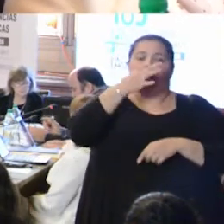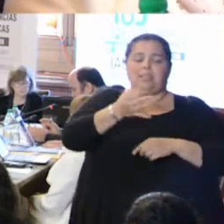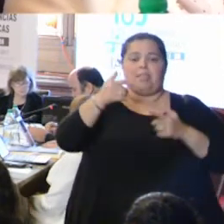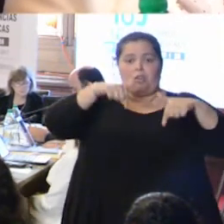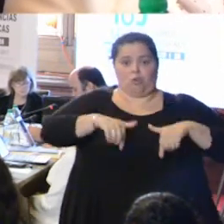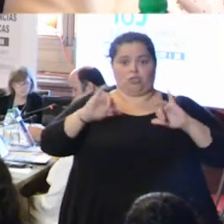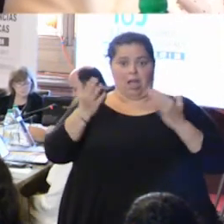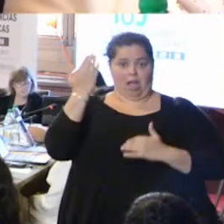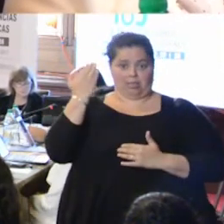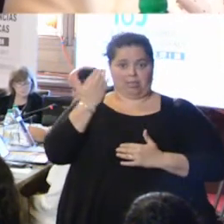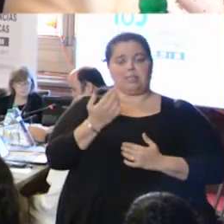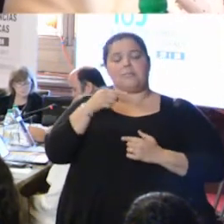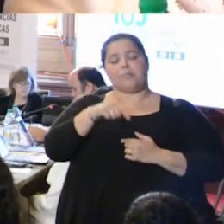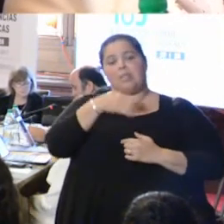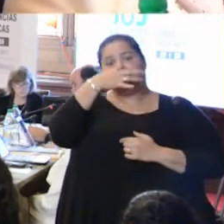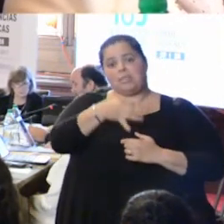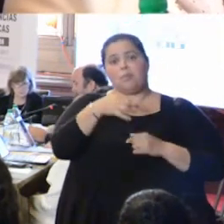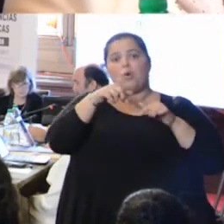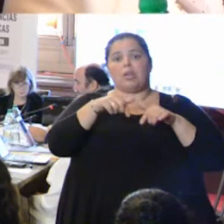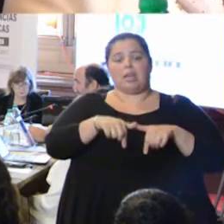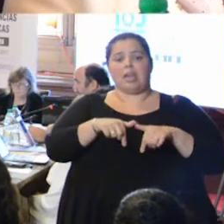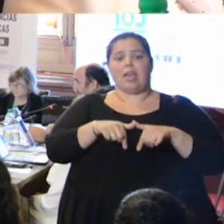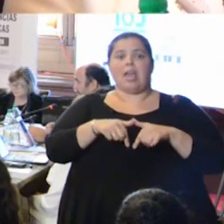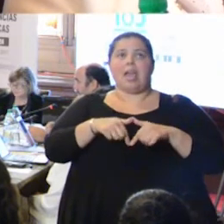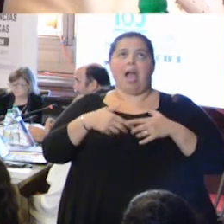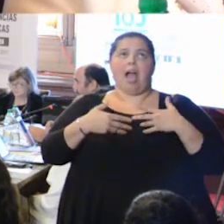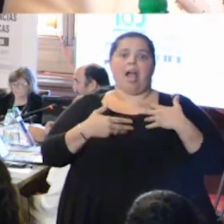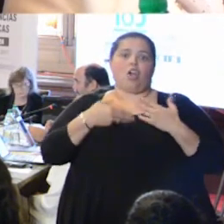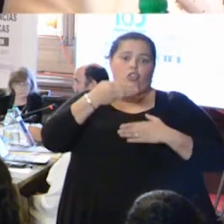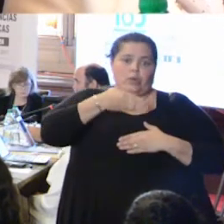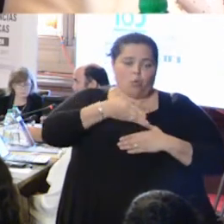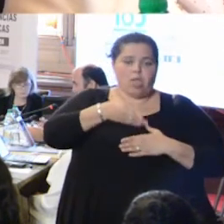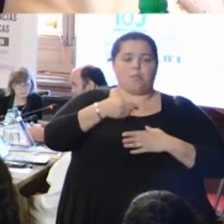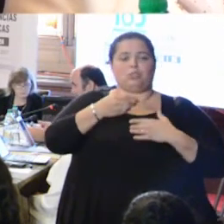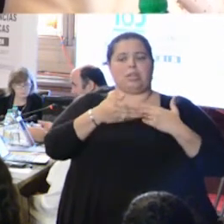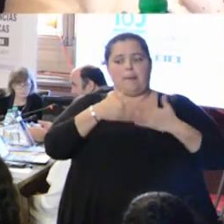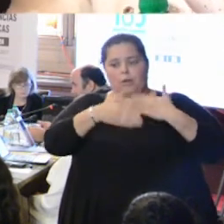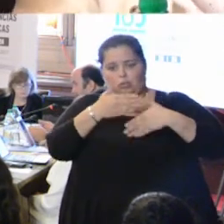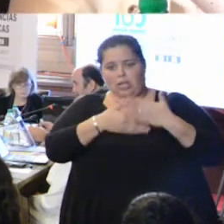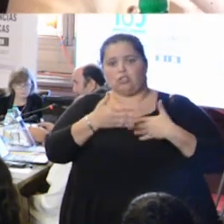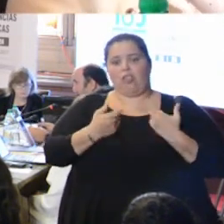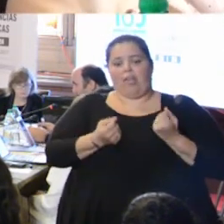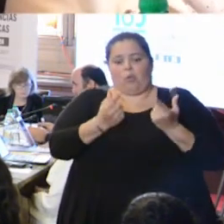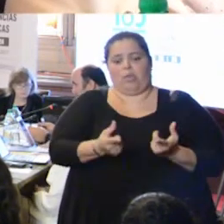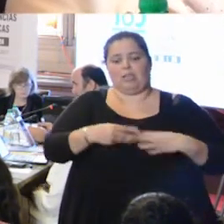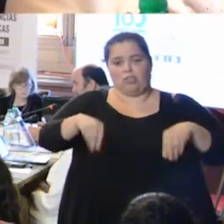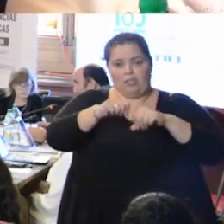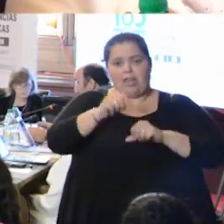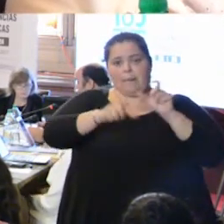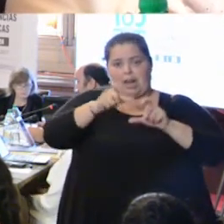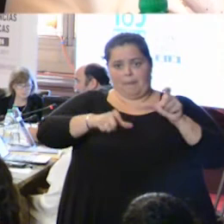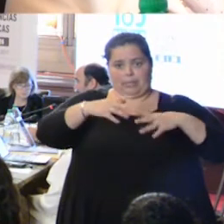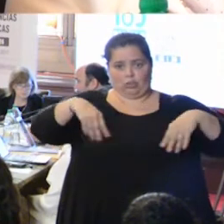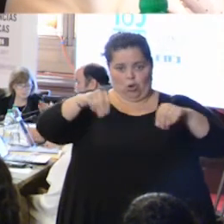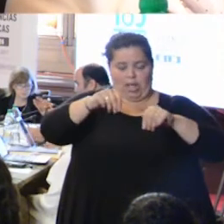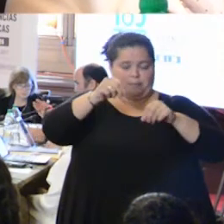Enfatizamos de nuestra parte el elemento de concluir con el proceso de asignación de adjudicación y titulación de tierras para los pobladores.